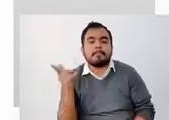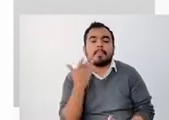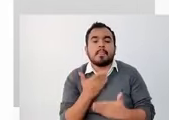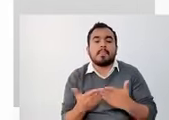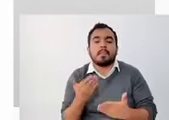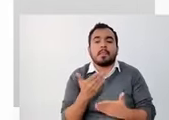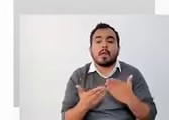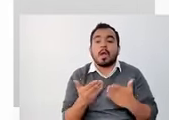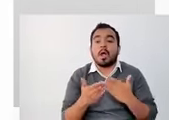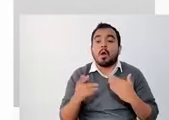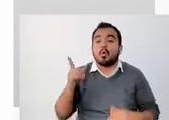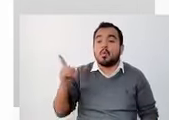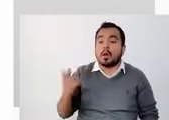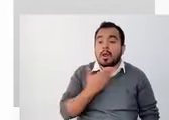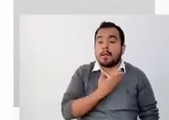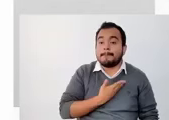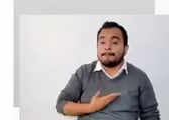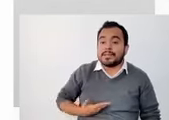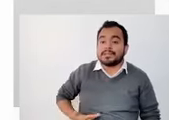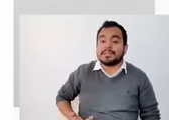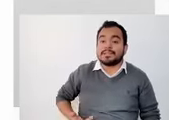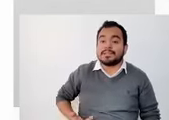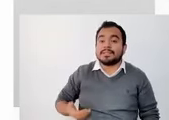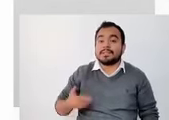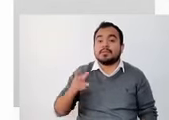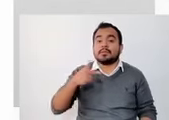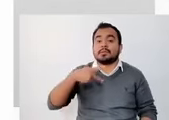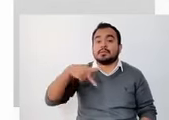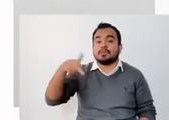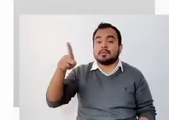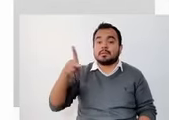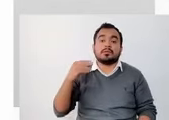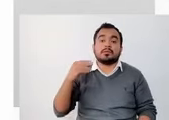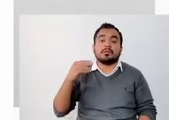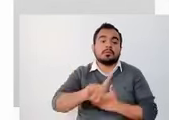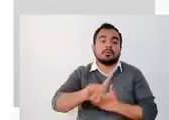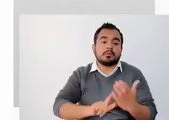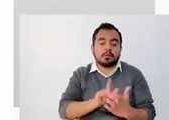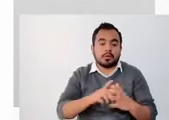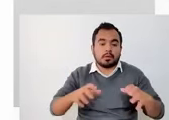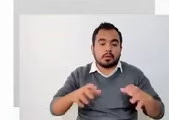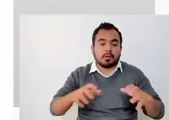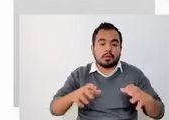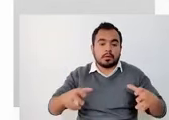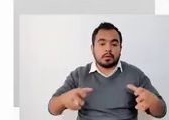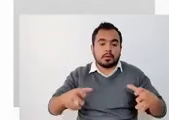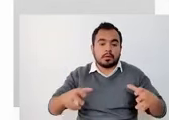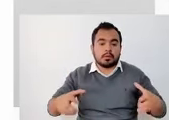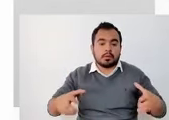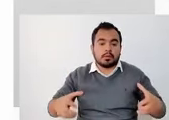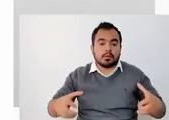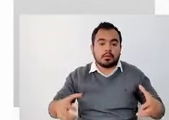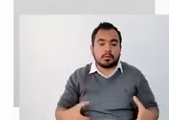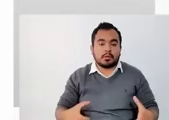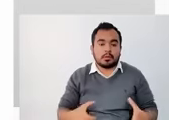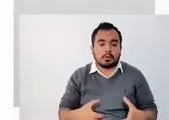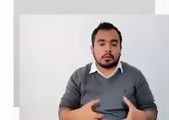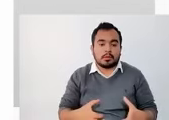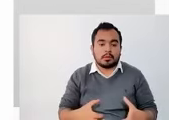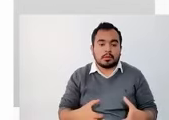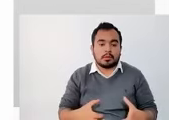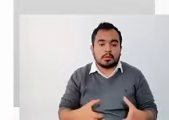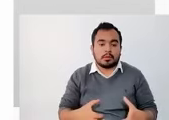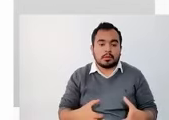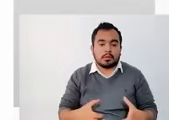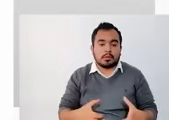Sociedad Española de Derecho Penal, es una persona que hace estudios empíricos. ¿Por qué? Porque se ha vulgarizado. Porque ahora hay un montón de programas que te